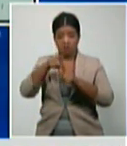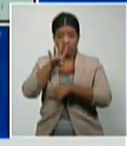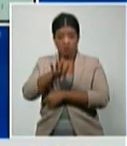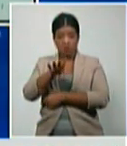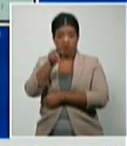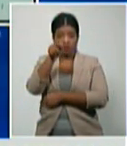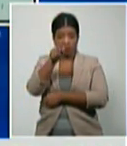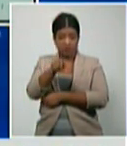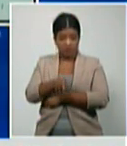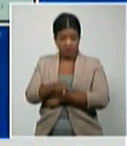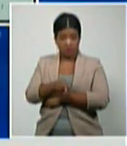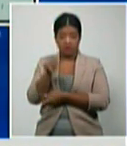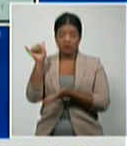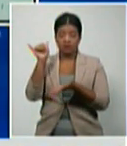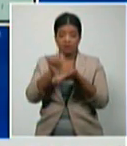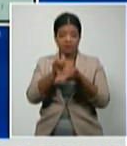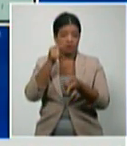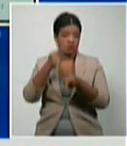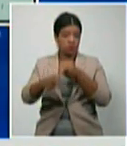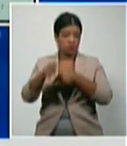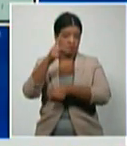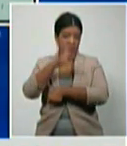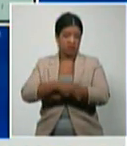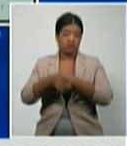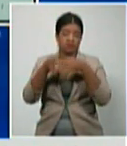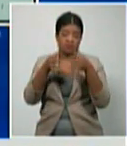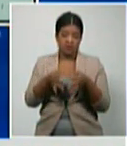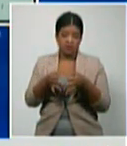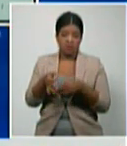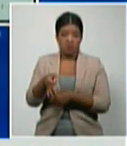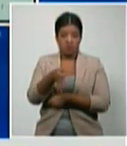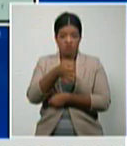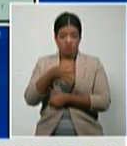importados del municipio